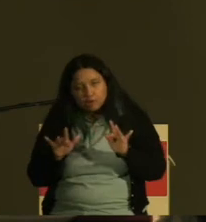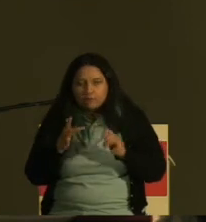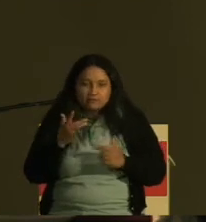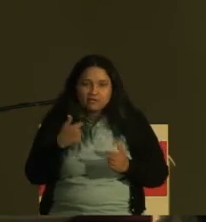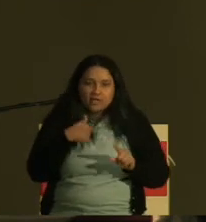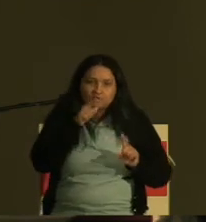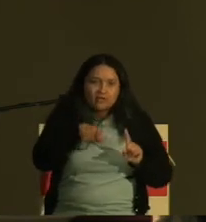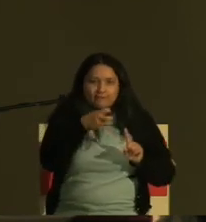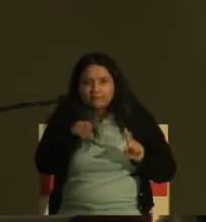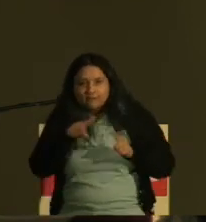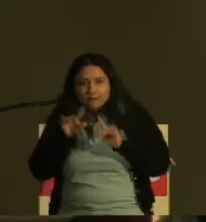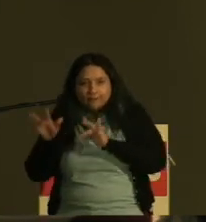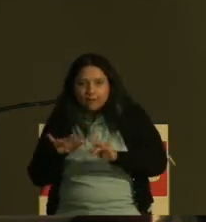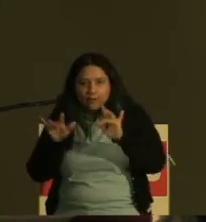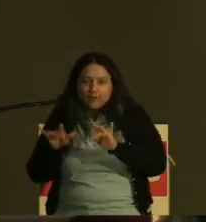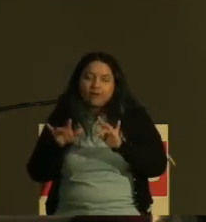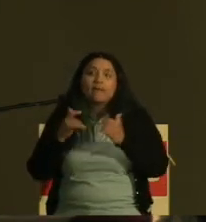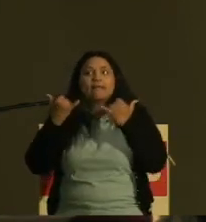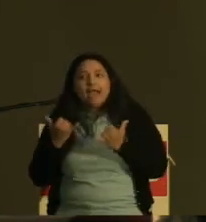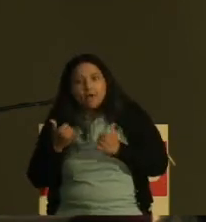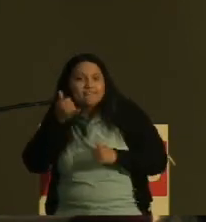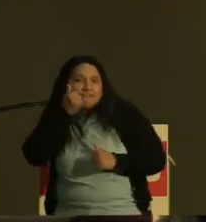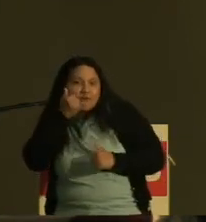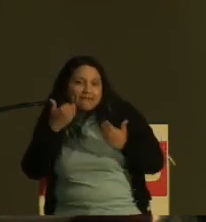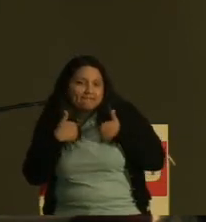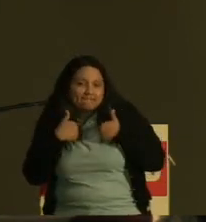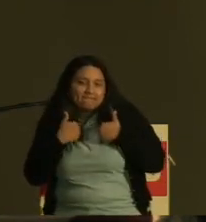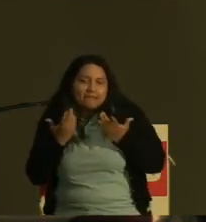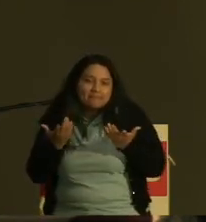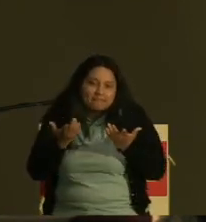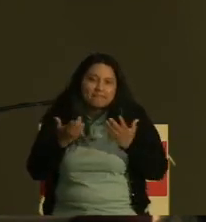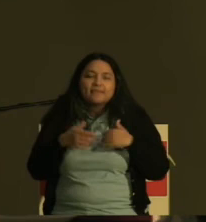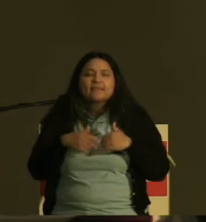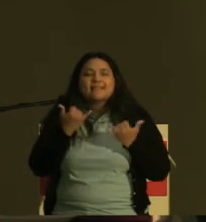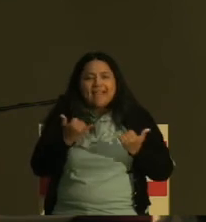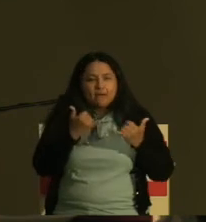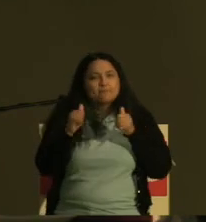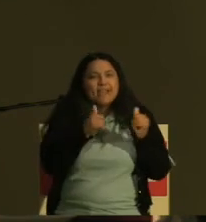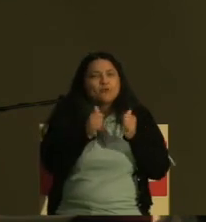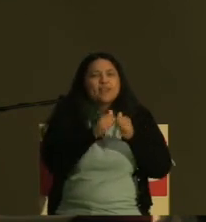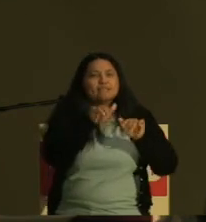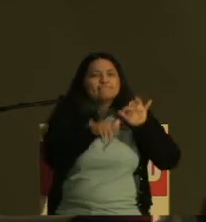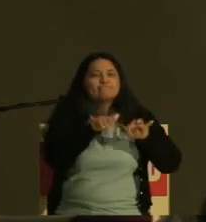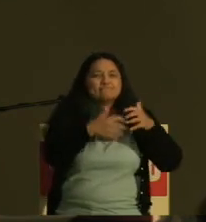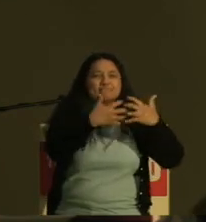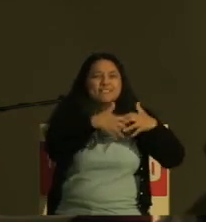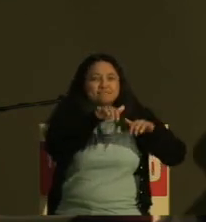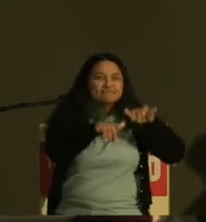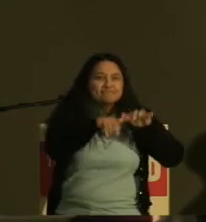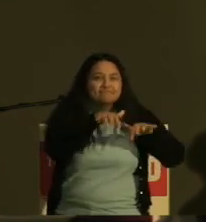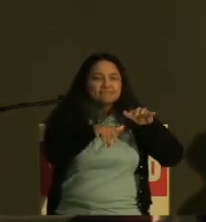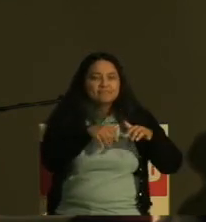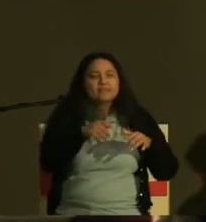computadora. Y ahora es el teléfono, ¿no? Ahora es juego con la máquina de escribir, justo con el COVID, con ese encierro del COVID,